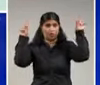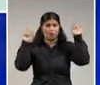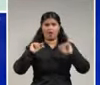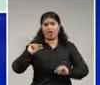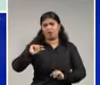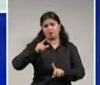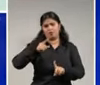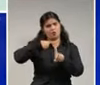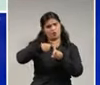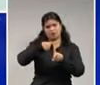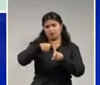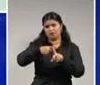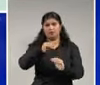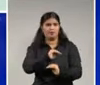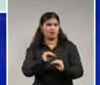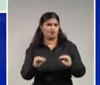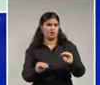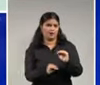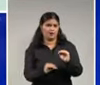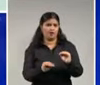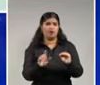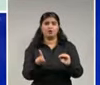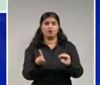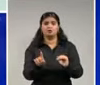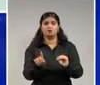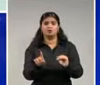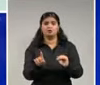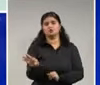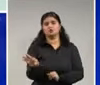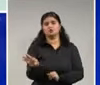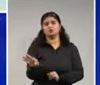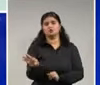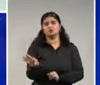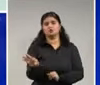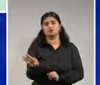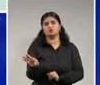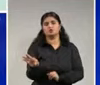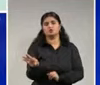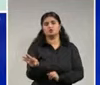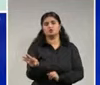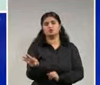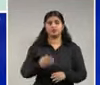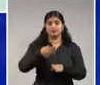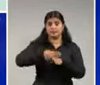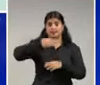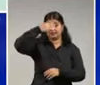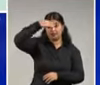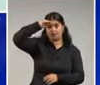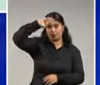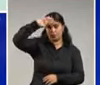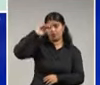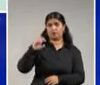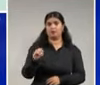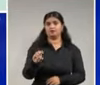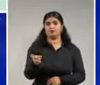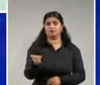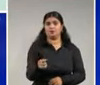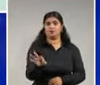ahí, por debajo de 1 por 100.000 habitantes. Santiago 0,8,